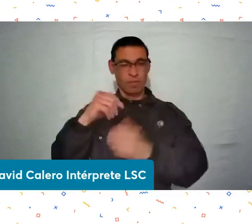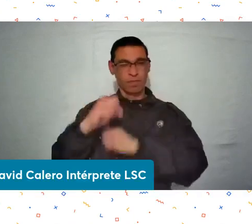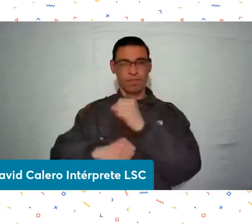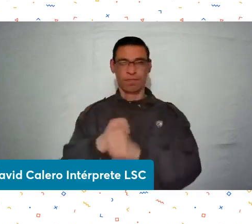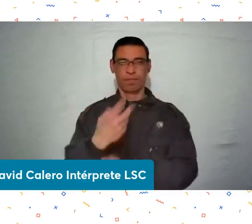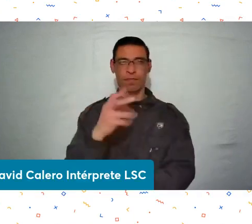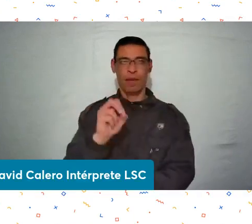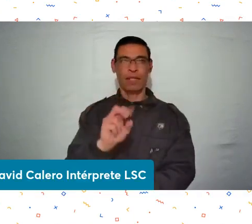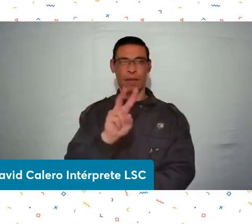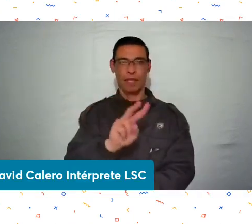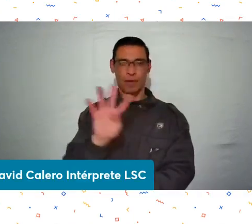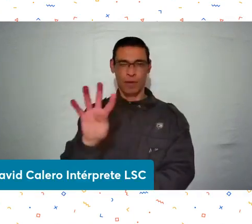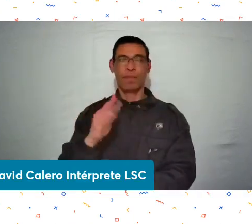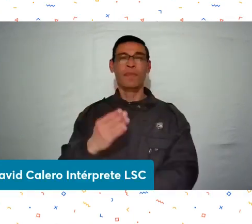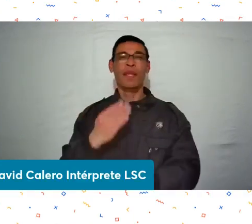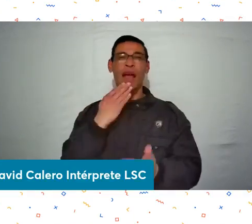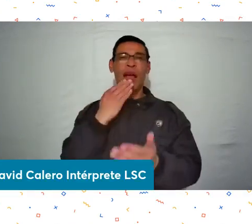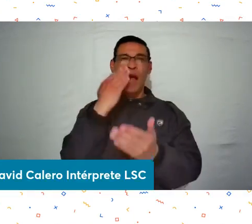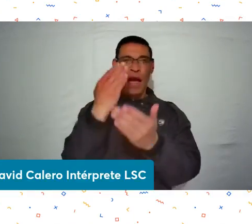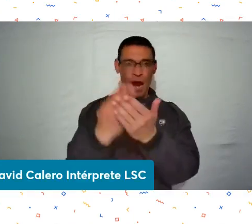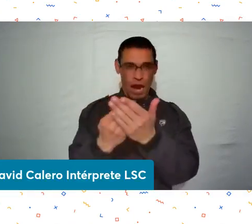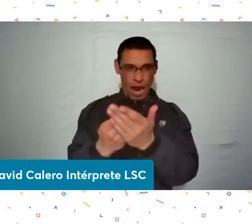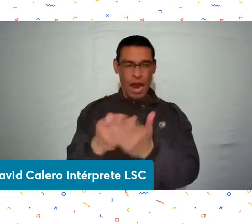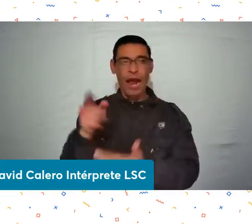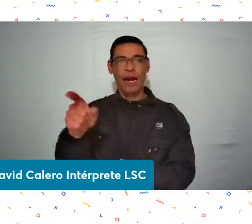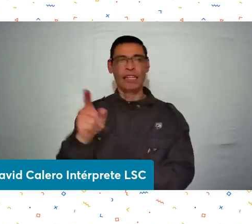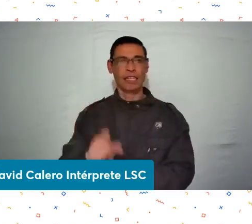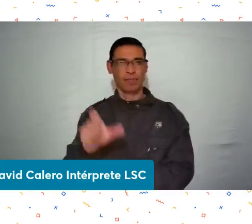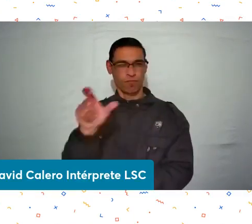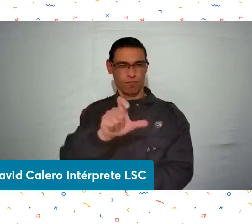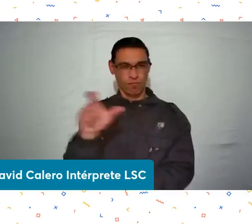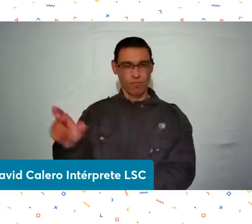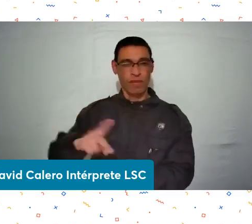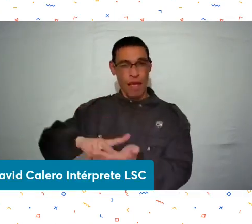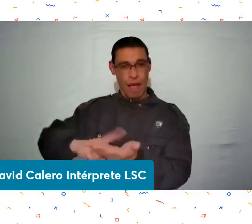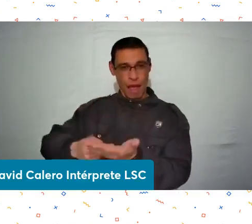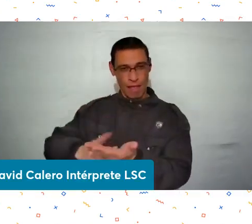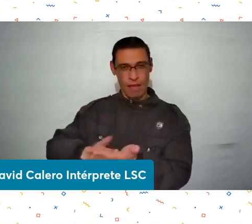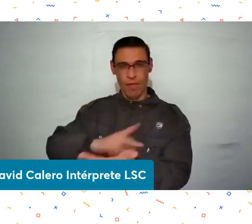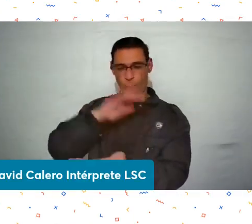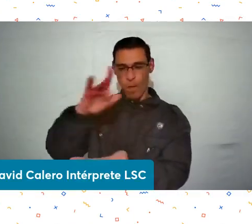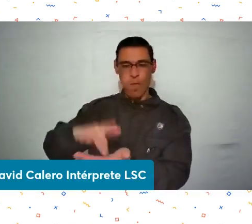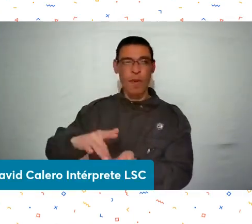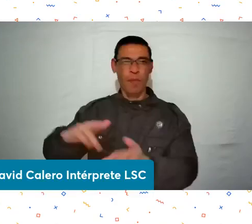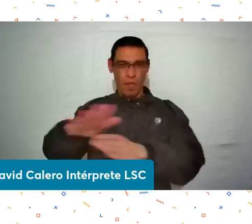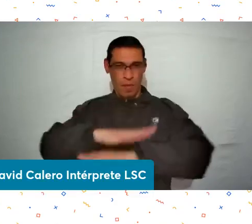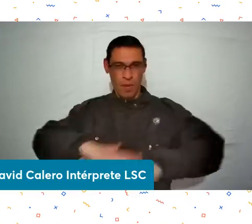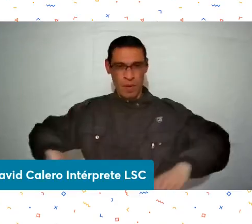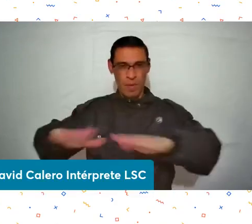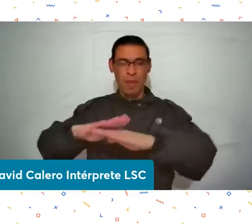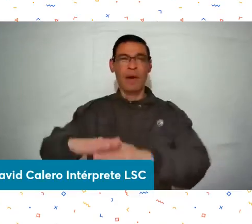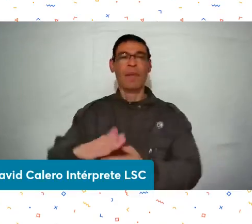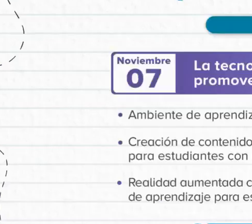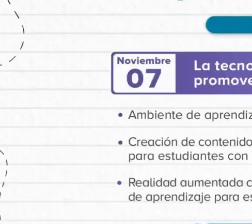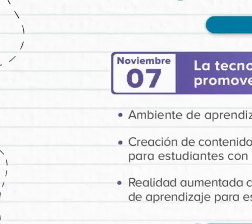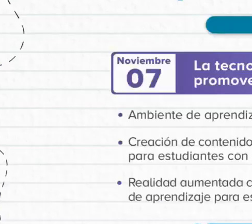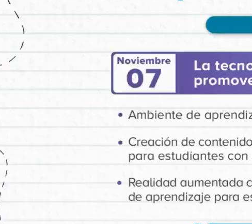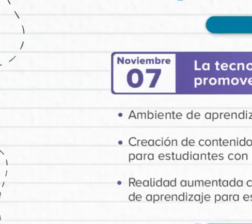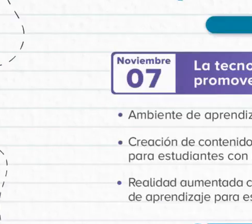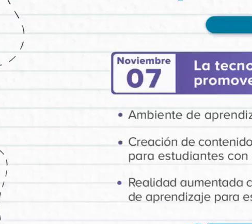Muchísimas gracias también al intérprete y a nuestros intérpretes, que nos acompañaron en el espacio del día de hoy. Feliz tarde para todos.